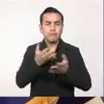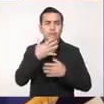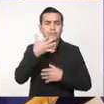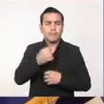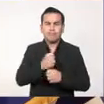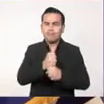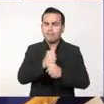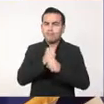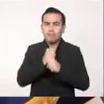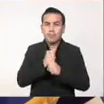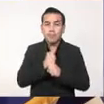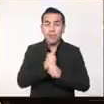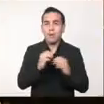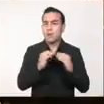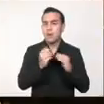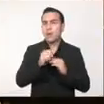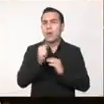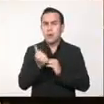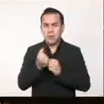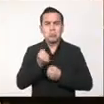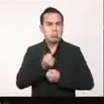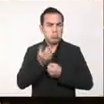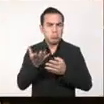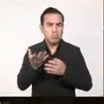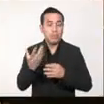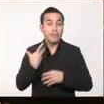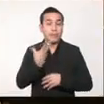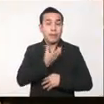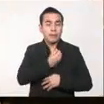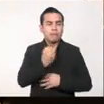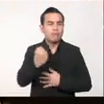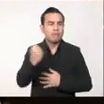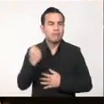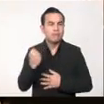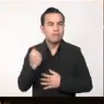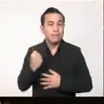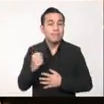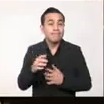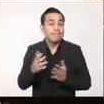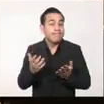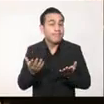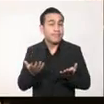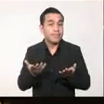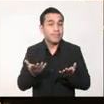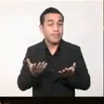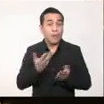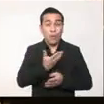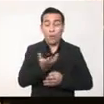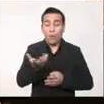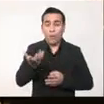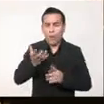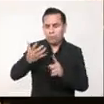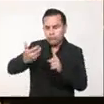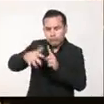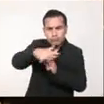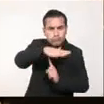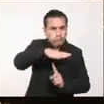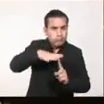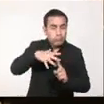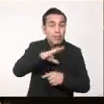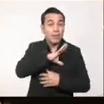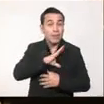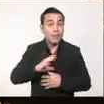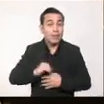seguro que habrán escuchado otras también. Para nosotros es importante que las cosas que están sucediendo en El Salvador, que